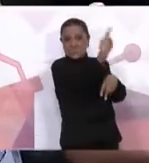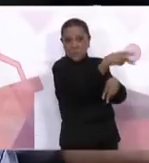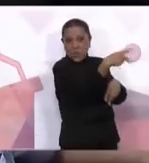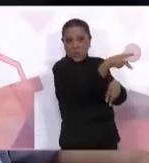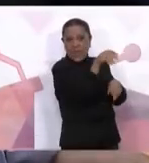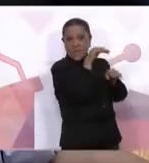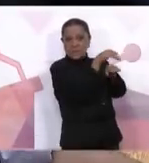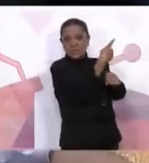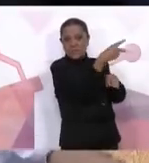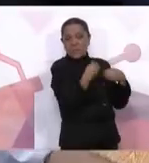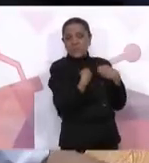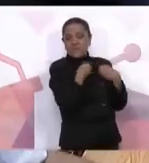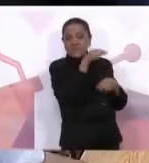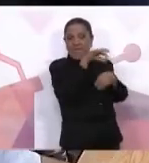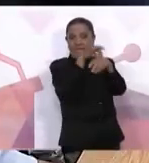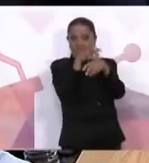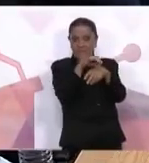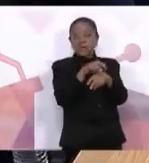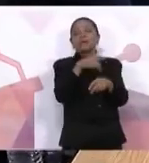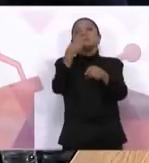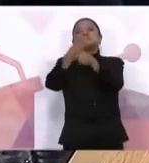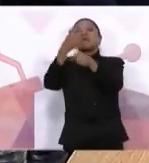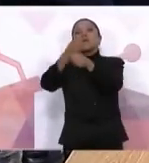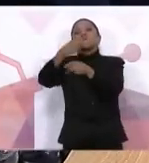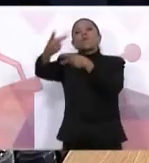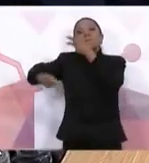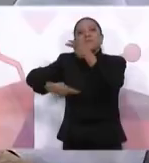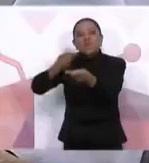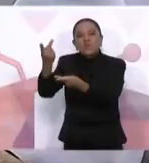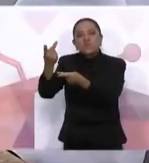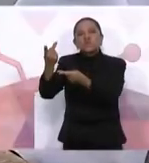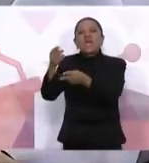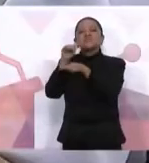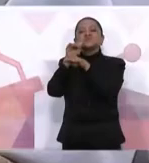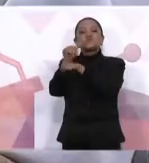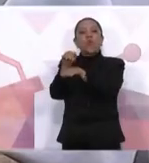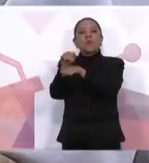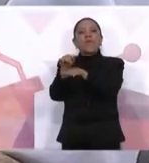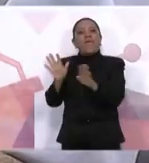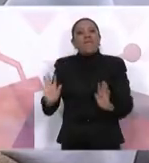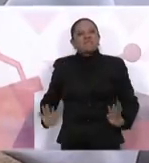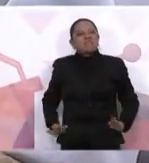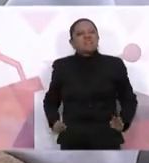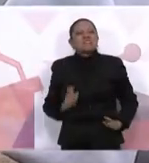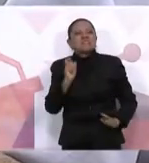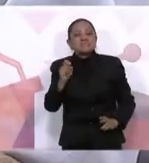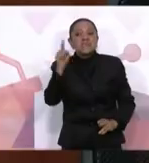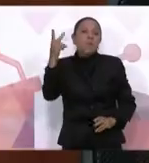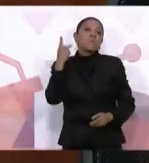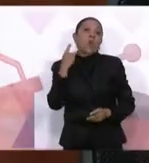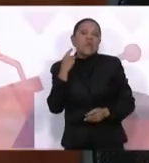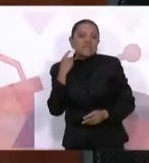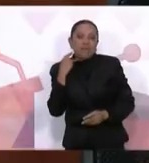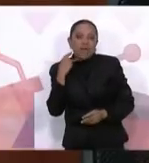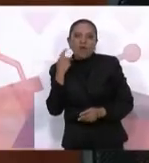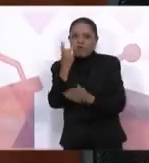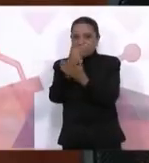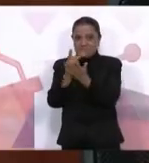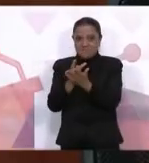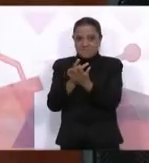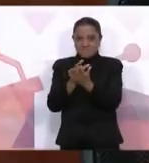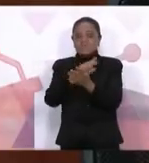preguntas rápidas de carácter político cabe destacar por cierto que los tiempos son marcados por un